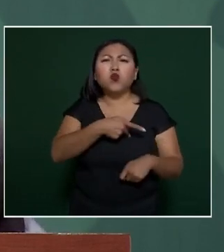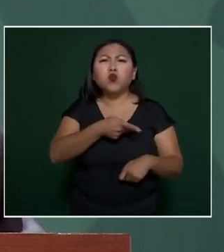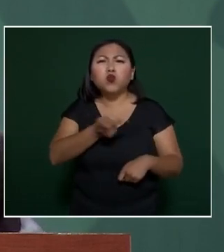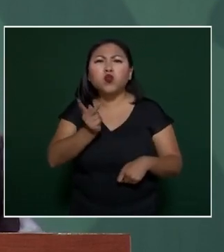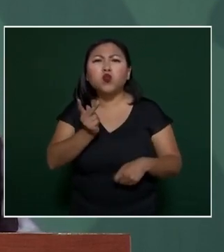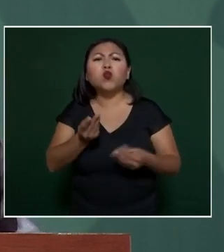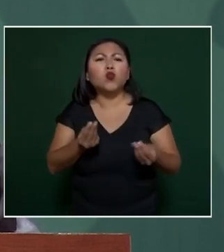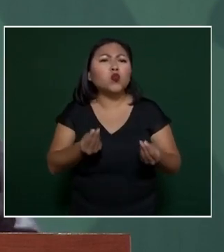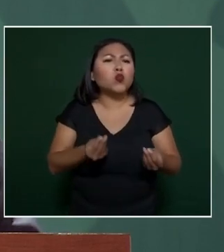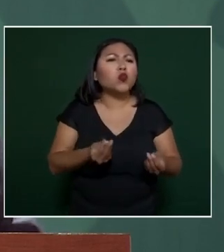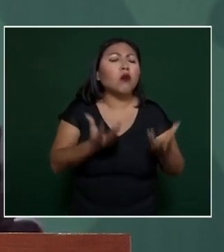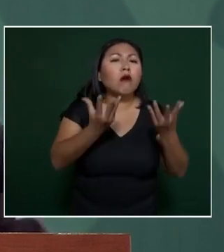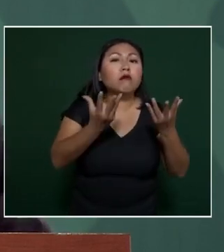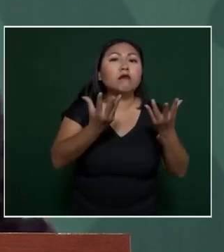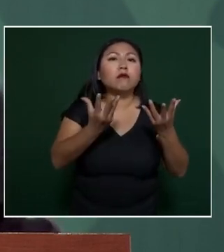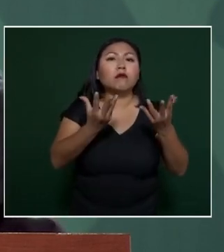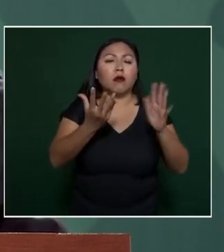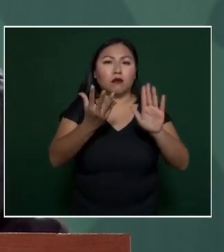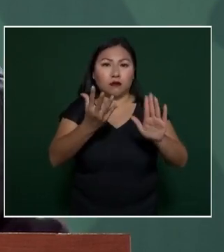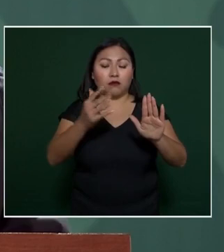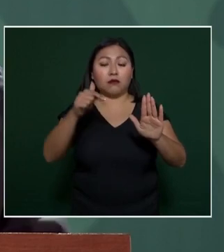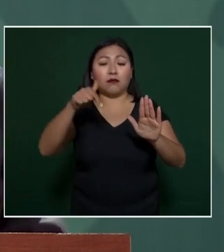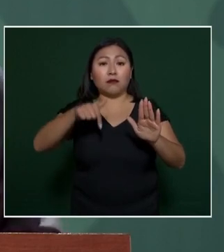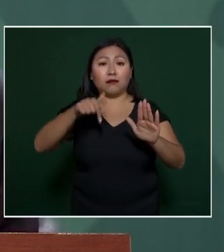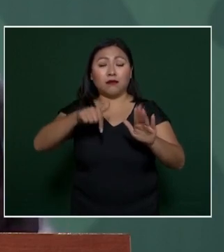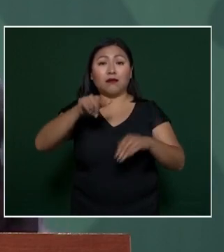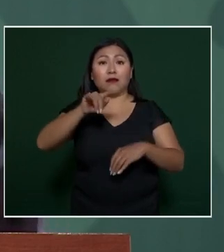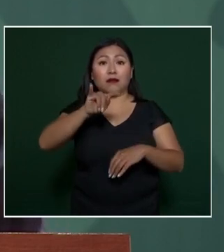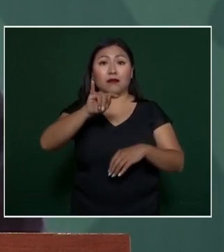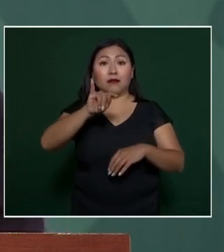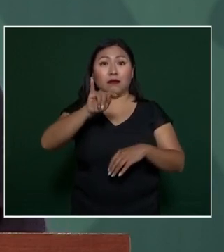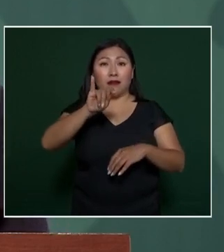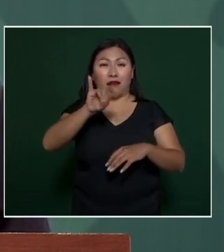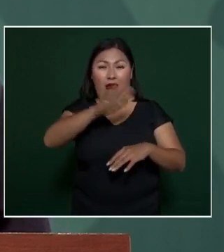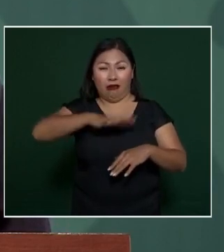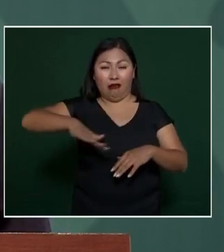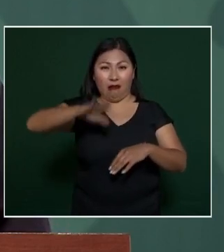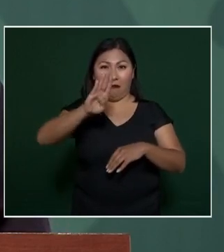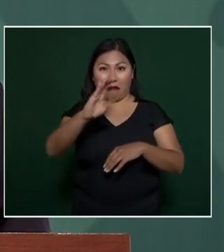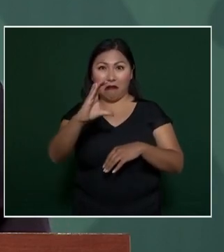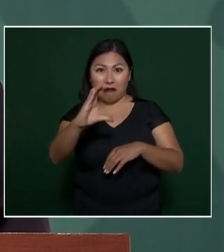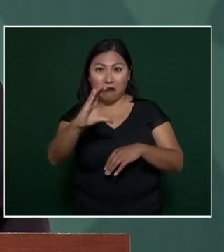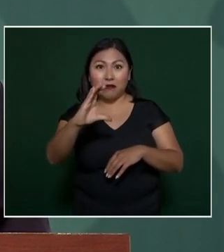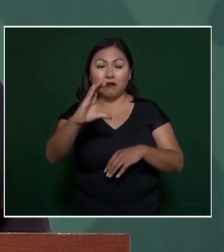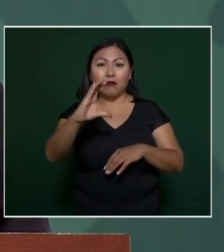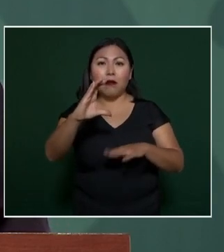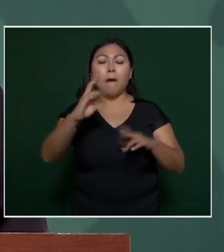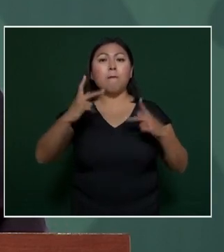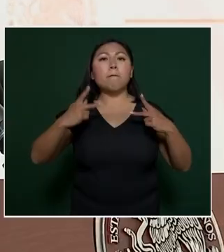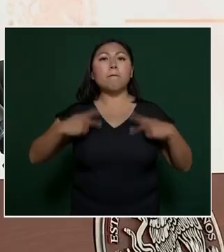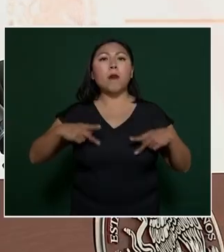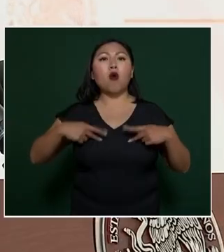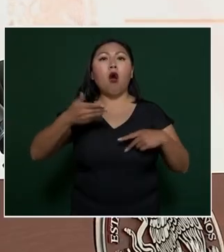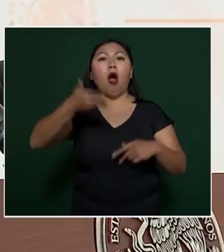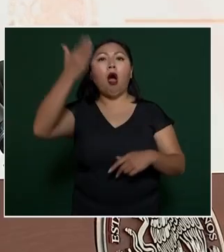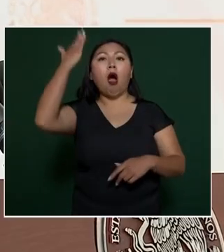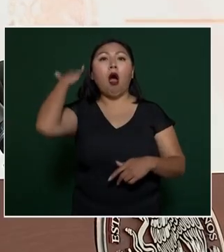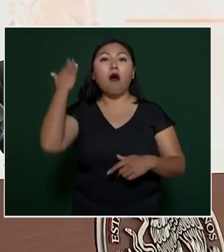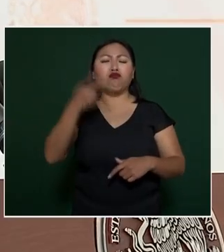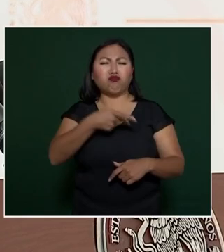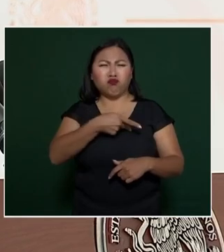estado de la República en donde se redujo más la